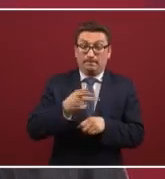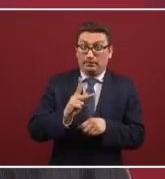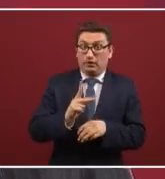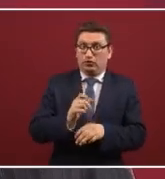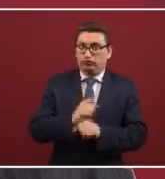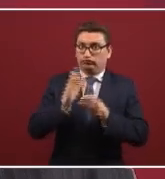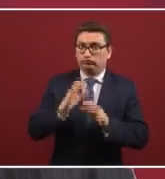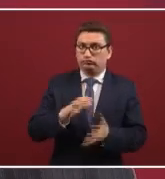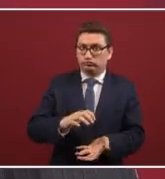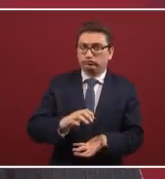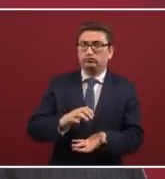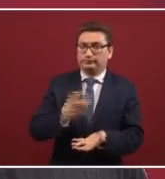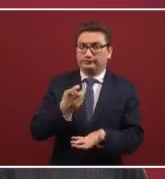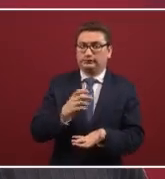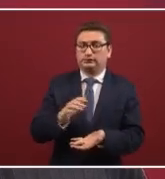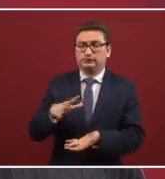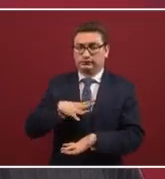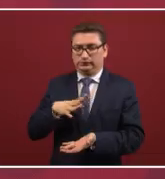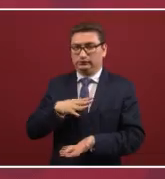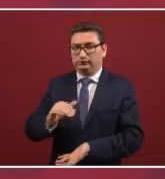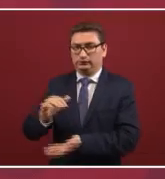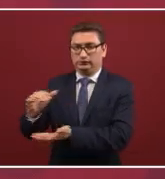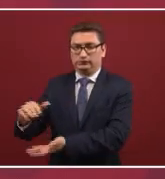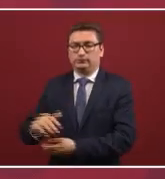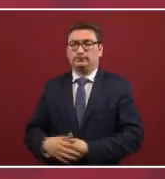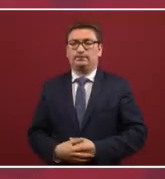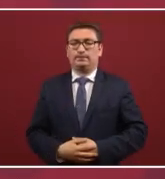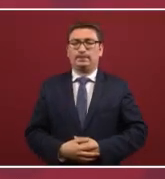sí un artefacto